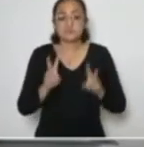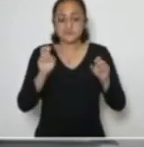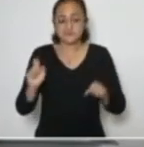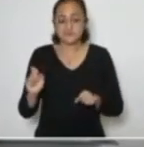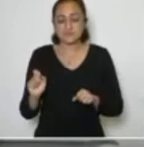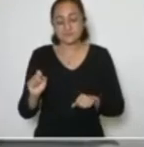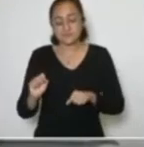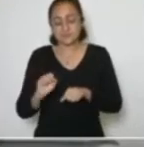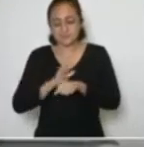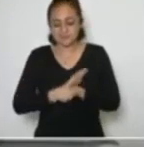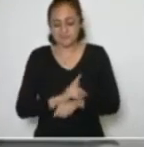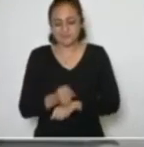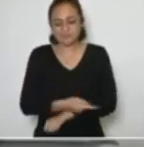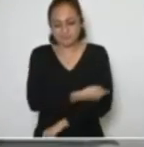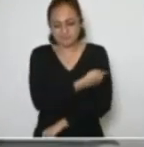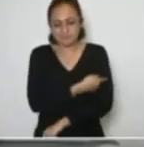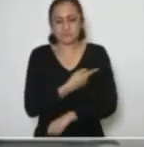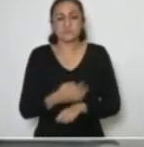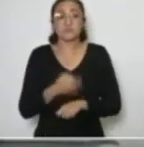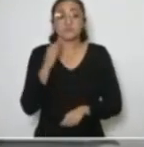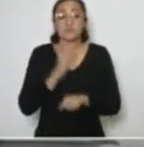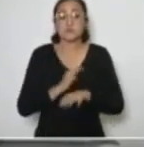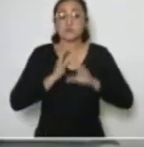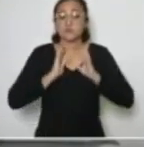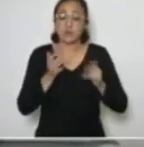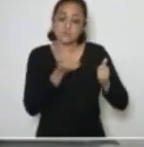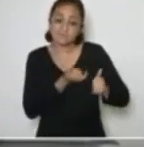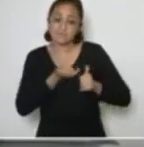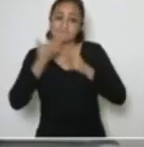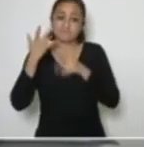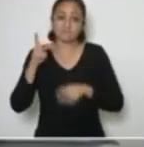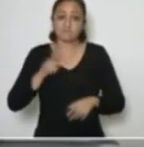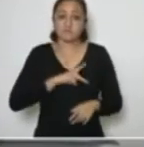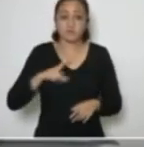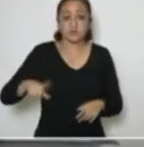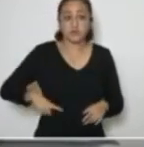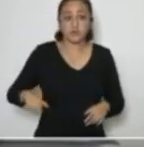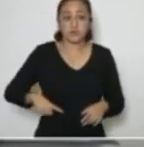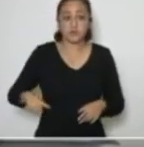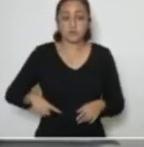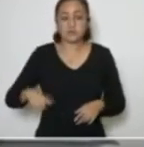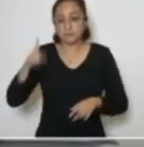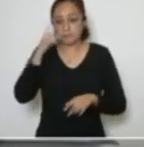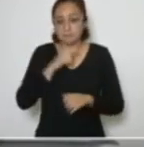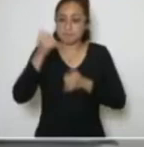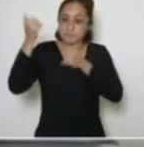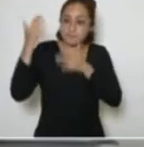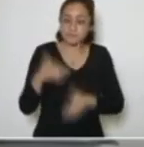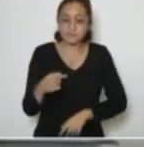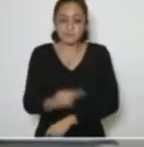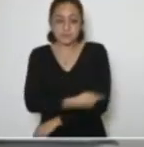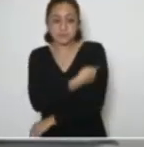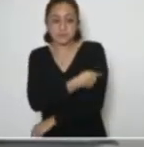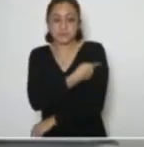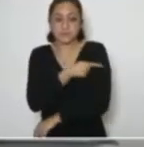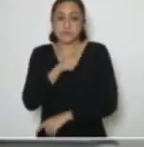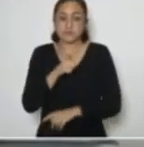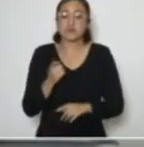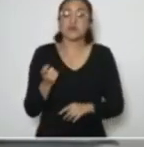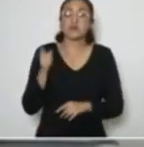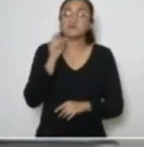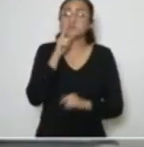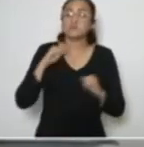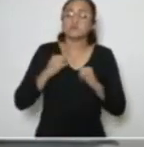vacunación, el día de hoy salieron ya los termokins del gobierno del estado a recibir el biológico al Instituto Nacional